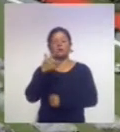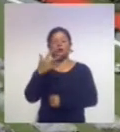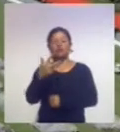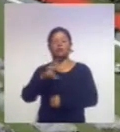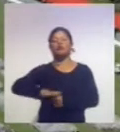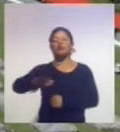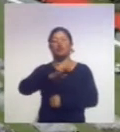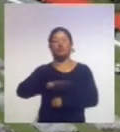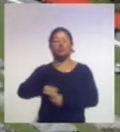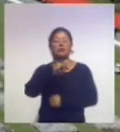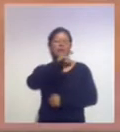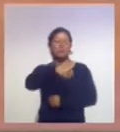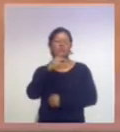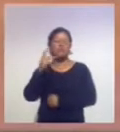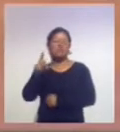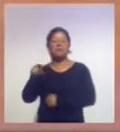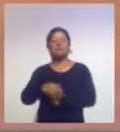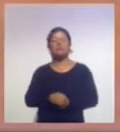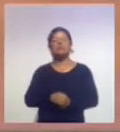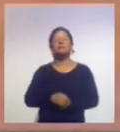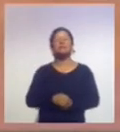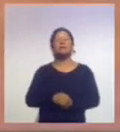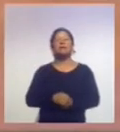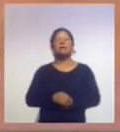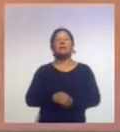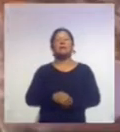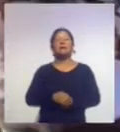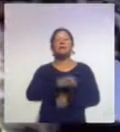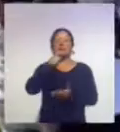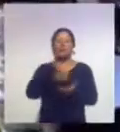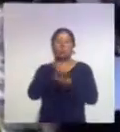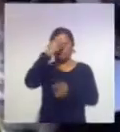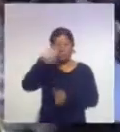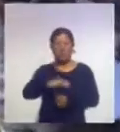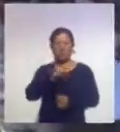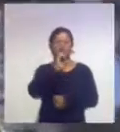Jardines del Pedregal, Alcaldía de Álvaro Obregón, en la Ciudad de México.